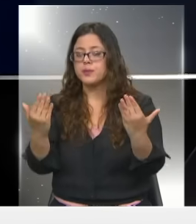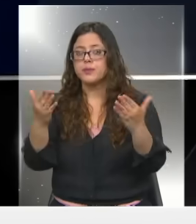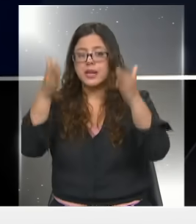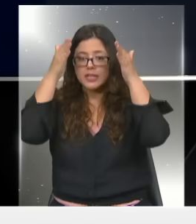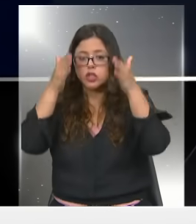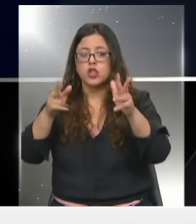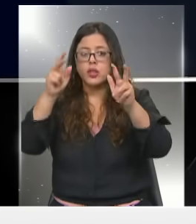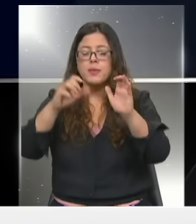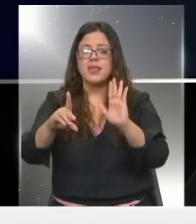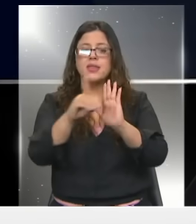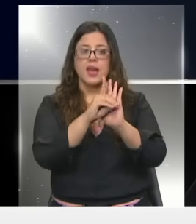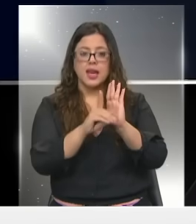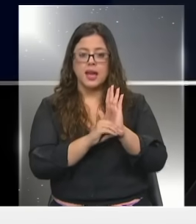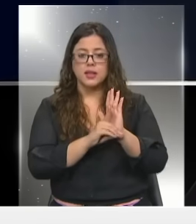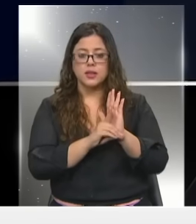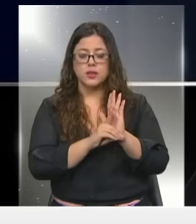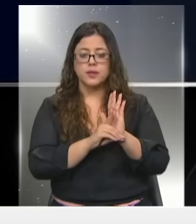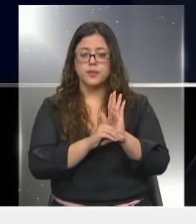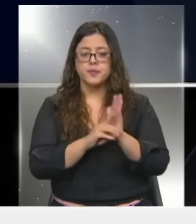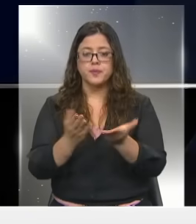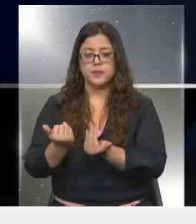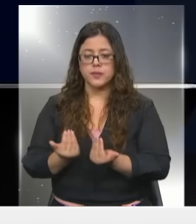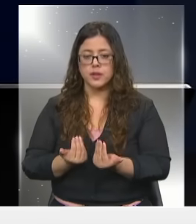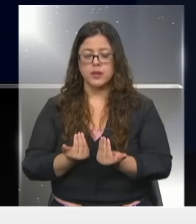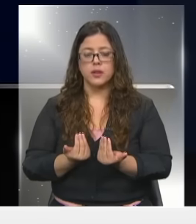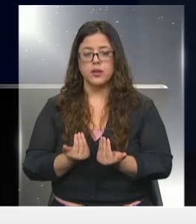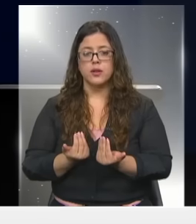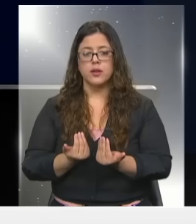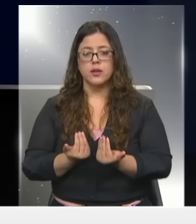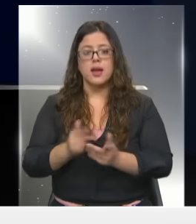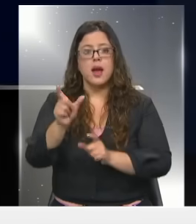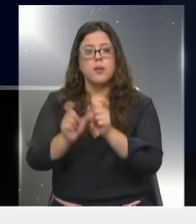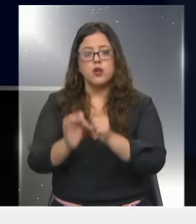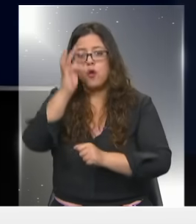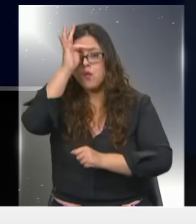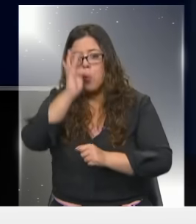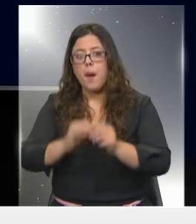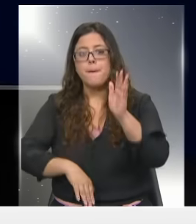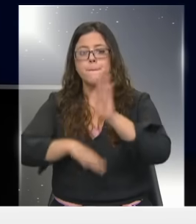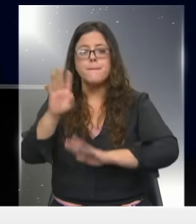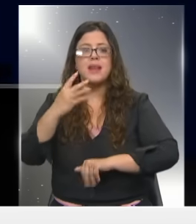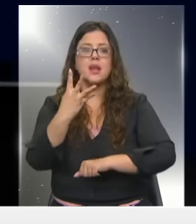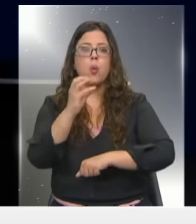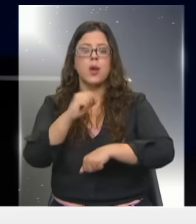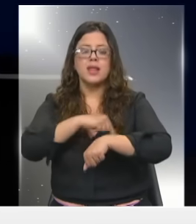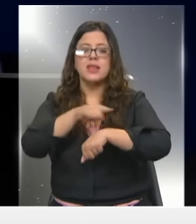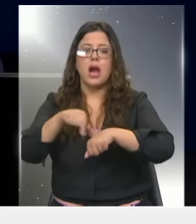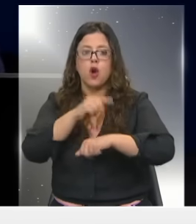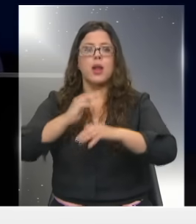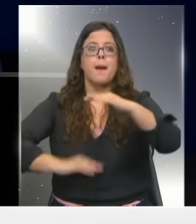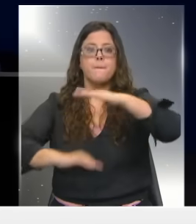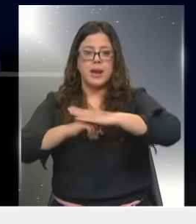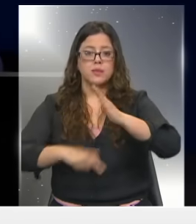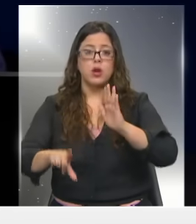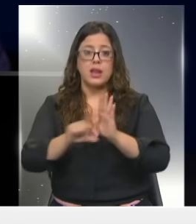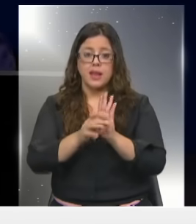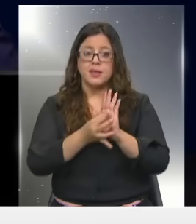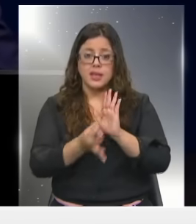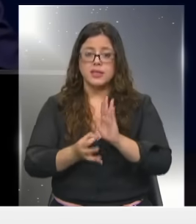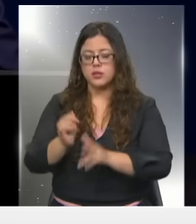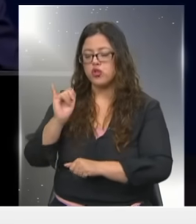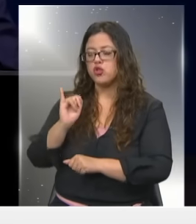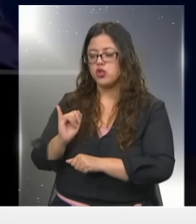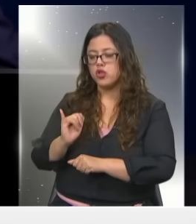estos decretos que se hacen necesarios cuando los funcionarios sobrepasan las 40 horas que establece como límite la ley, ¿no? Sí,